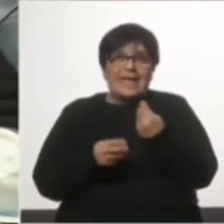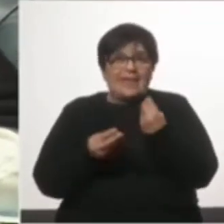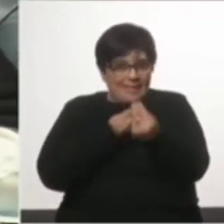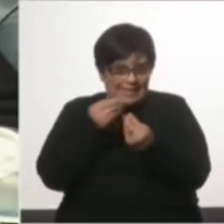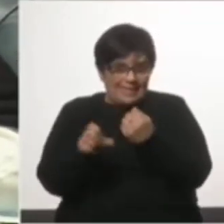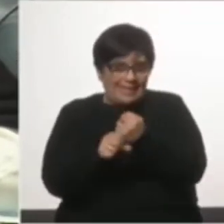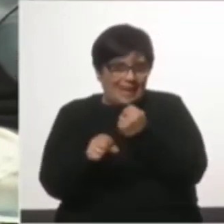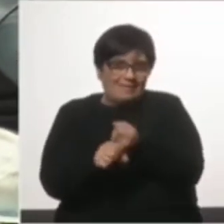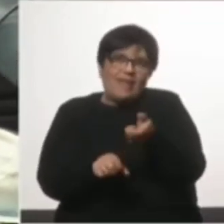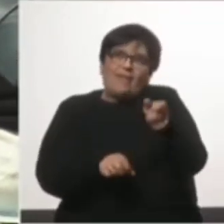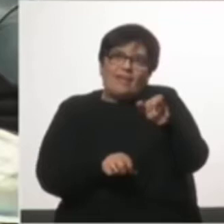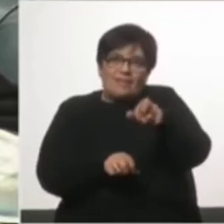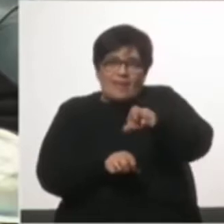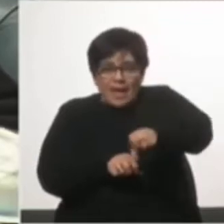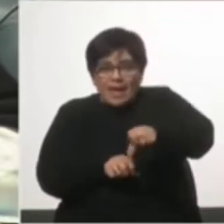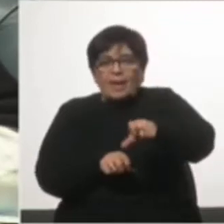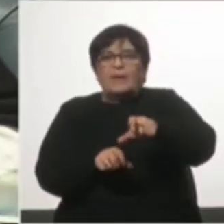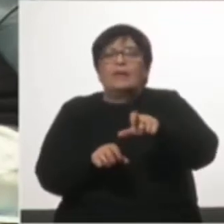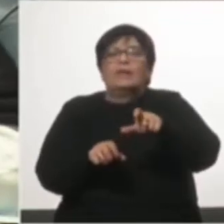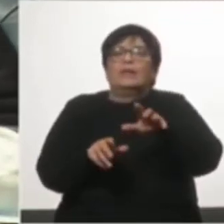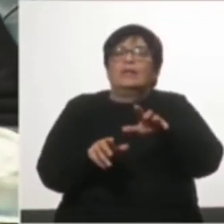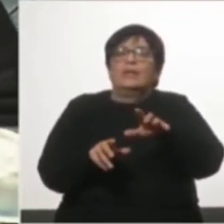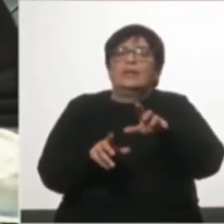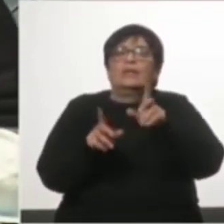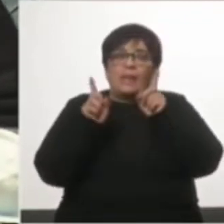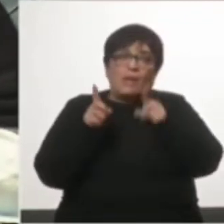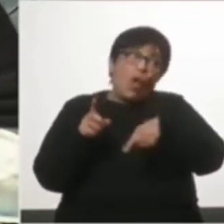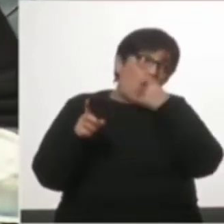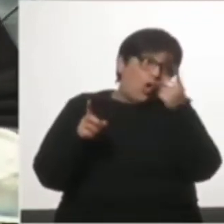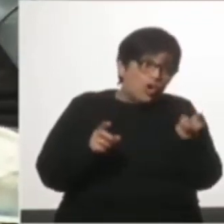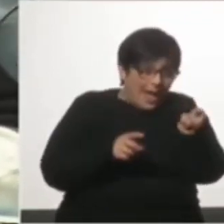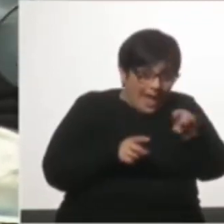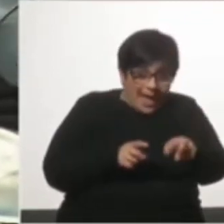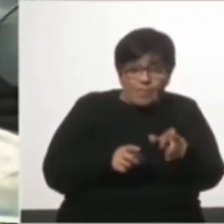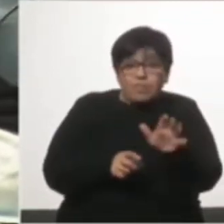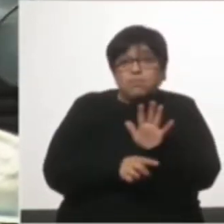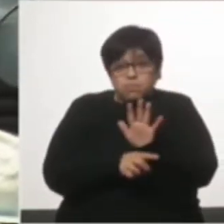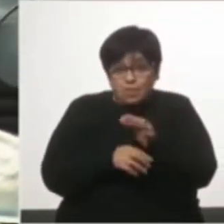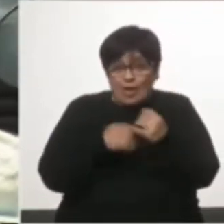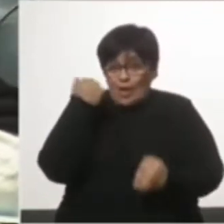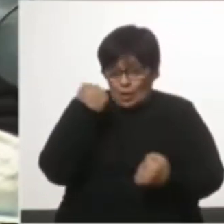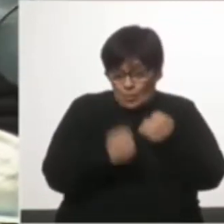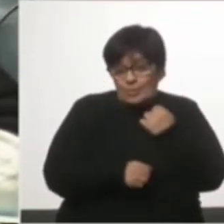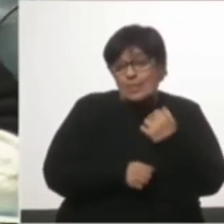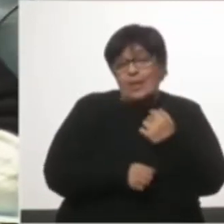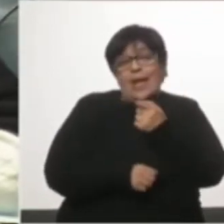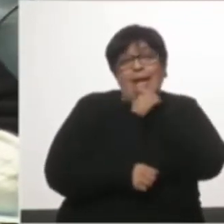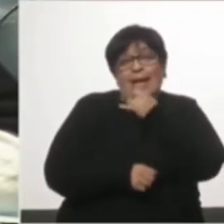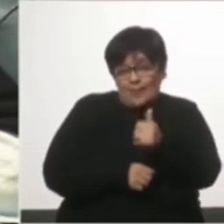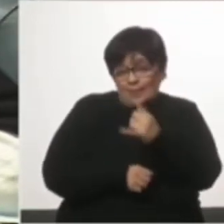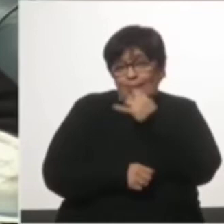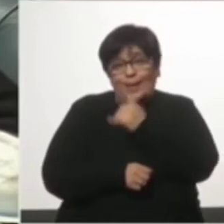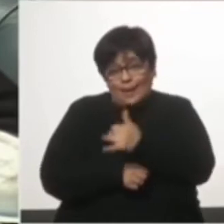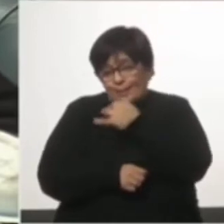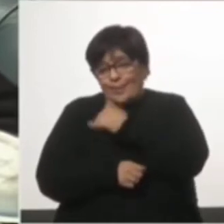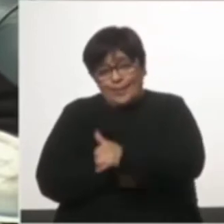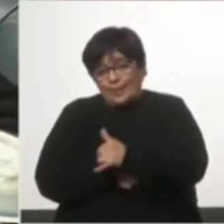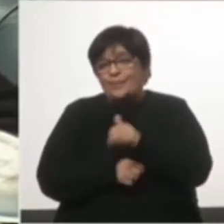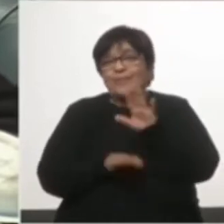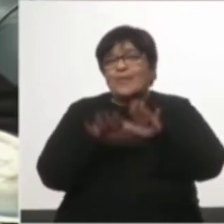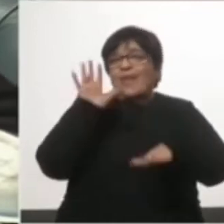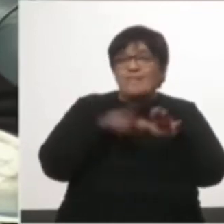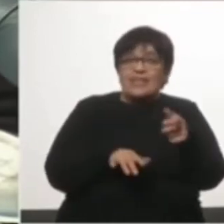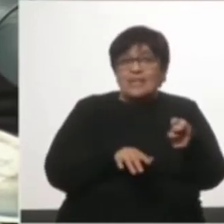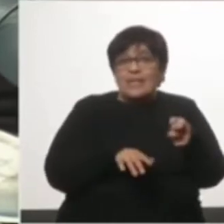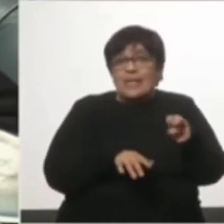que giramos al punto X, está otra perilla, la de la economía, que en algún momento movemos